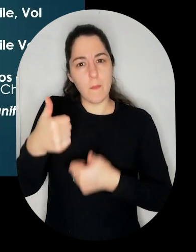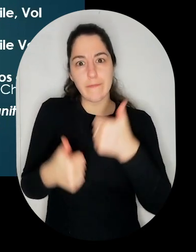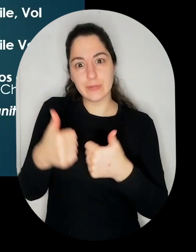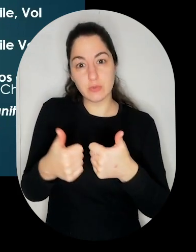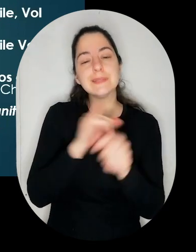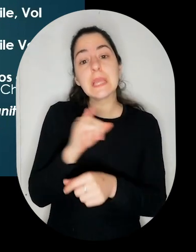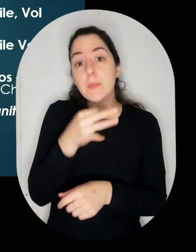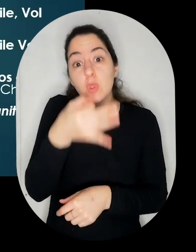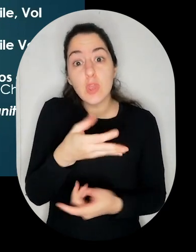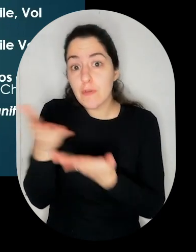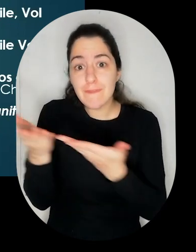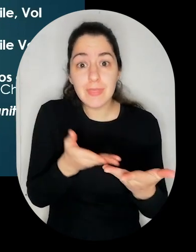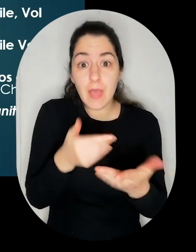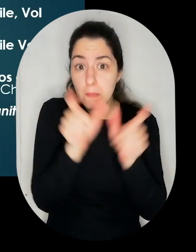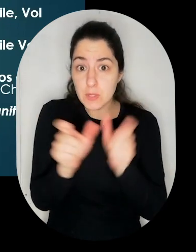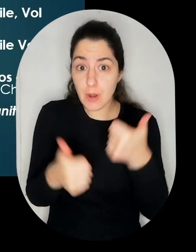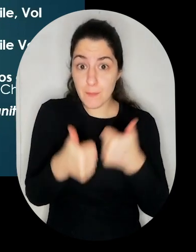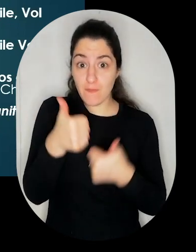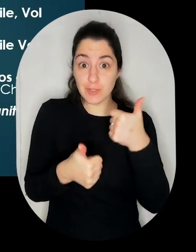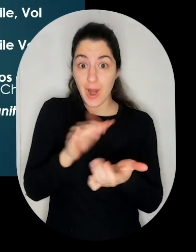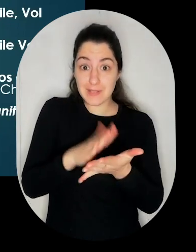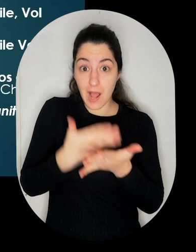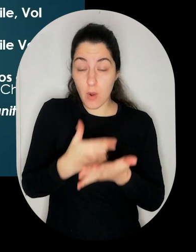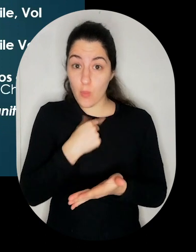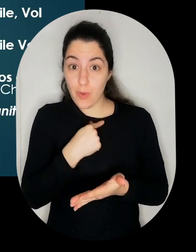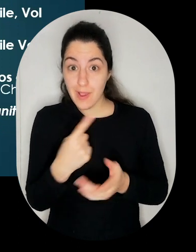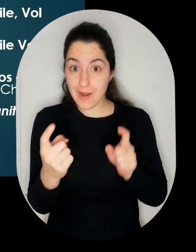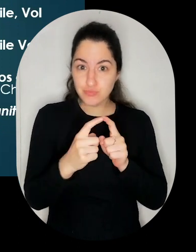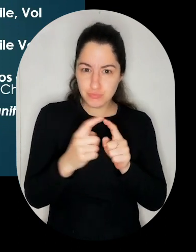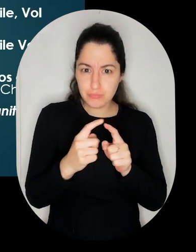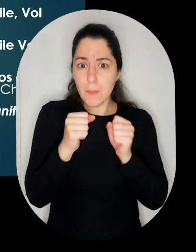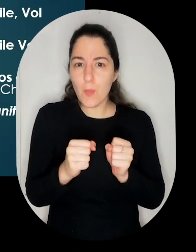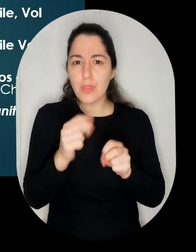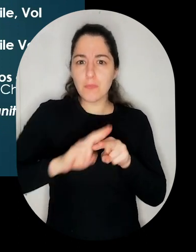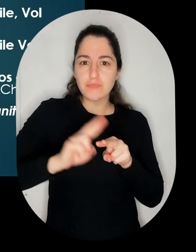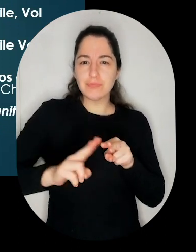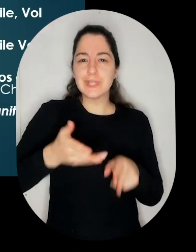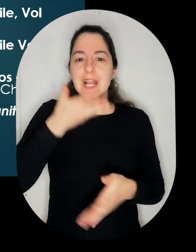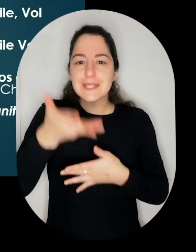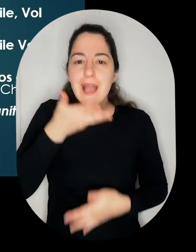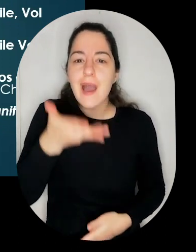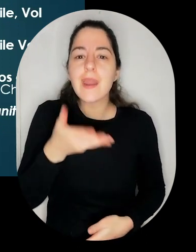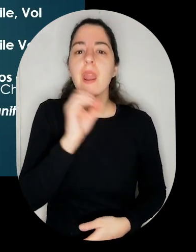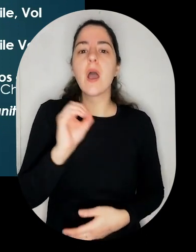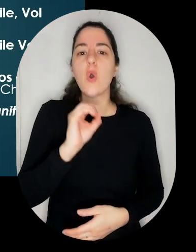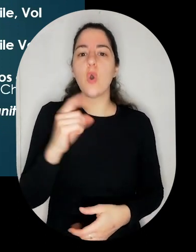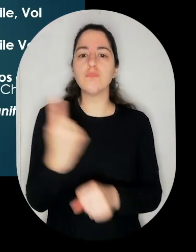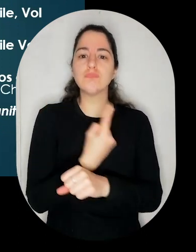si hay personas del ámbito clínico interesadas en este tema que me contacten. Podemos organizar una charla, podemos organizar